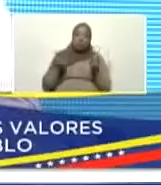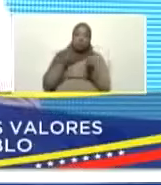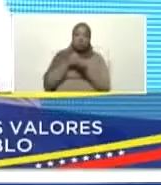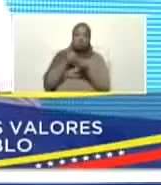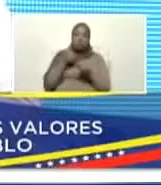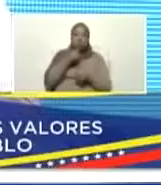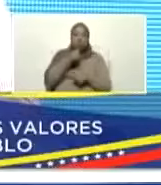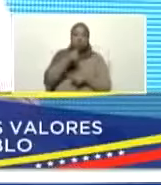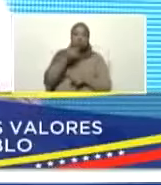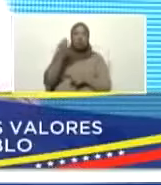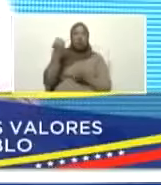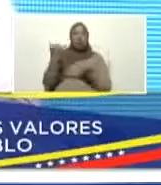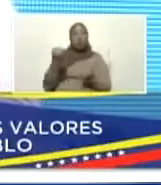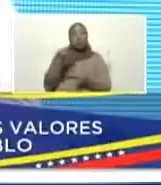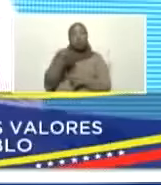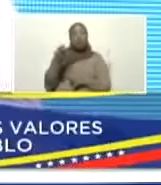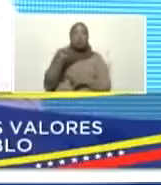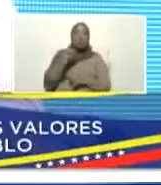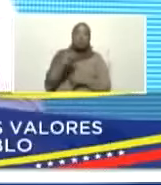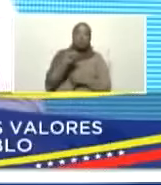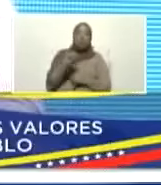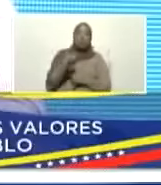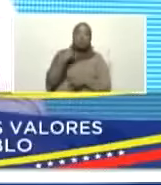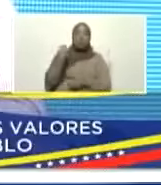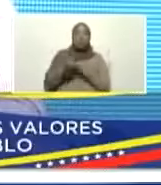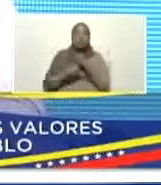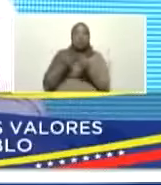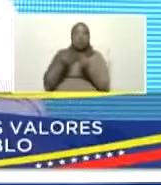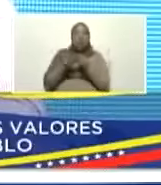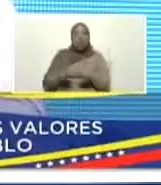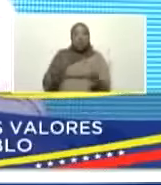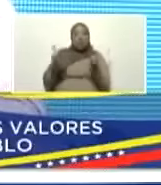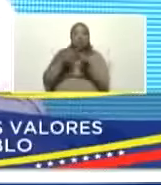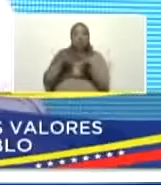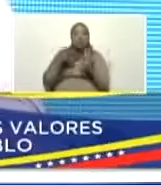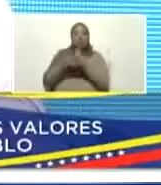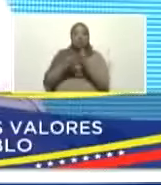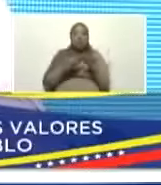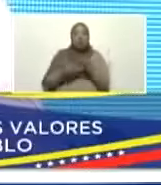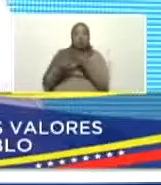tiene 20 puntos en creación de valores para